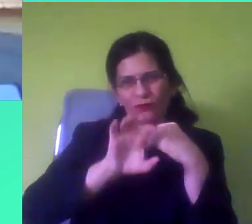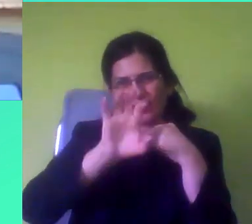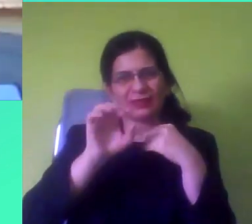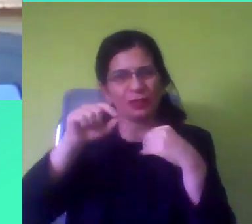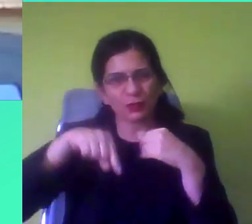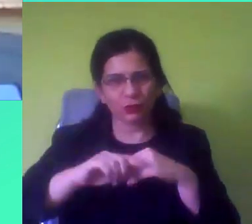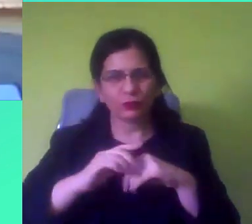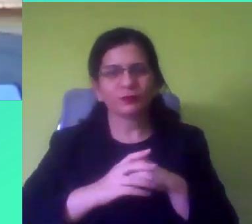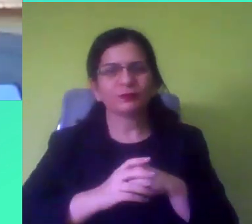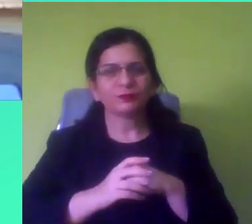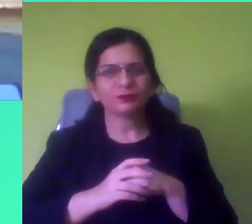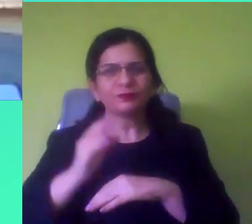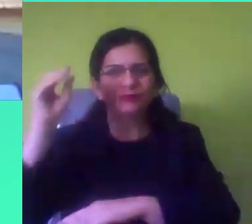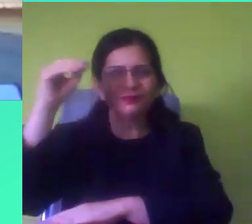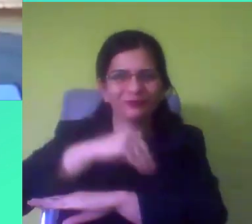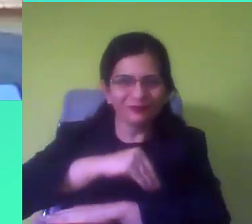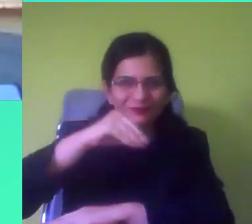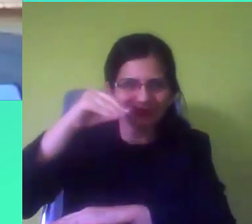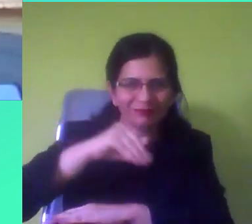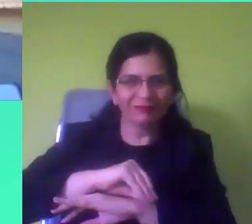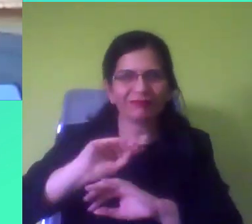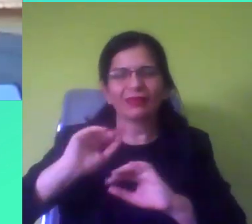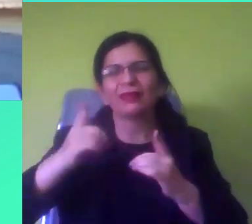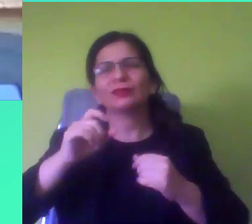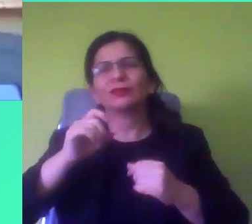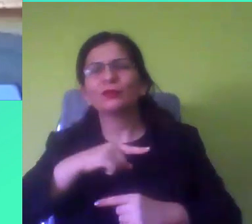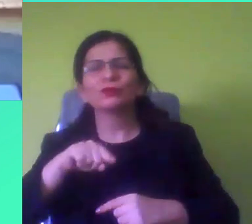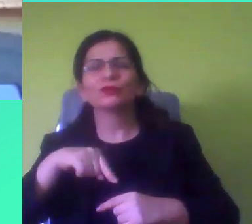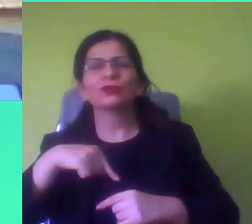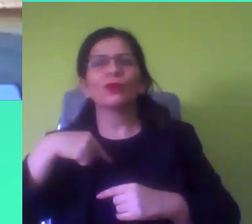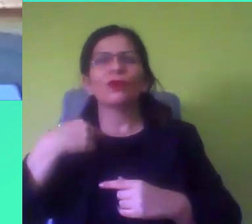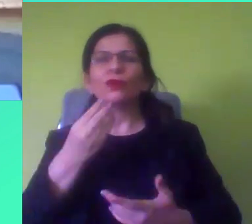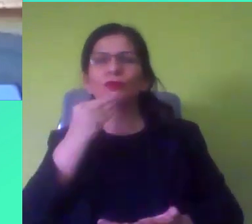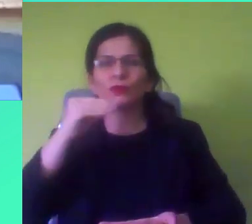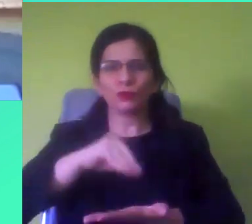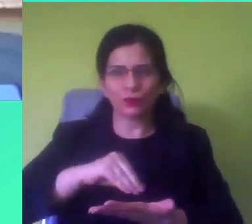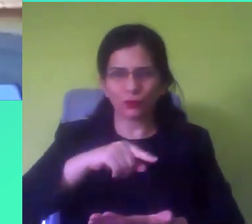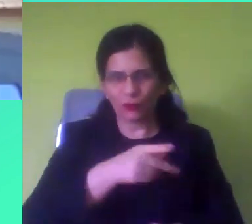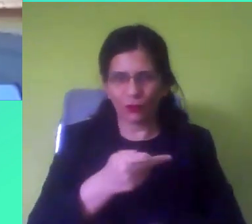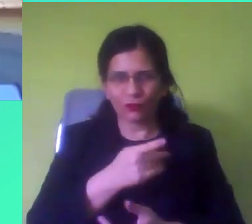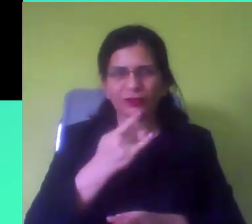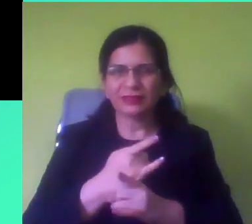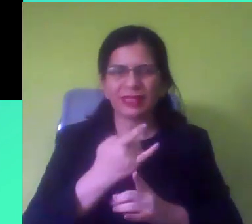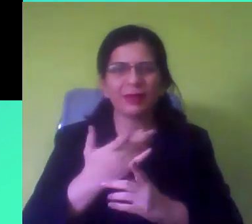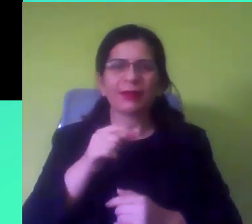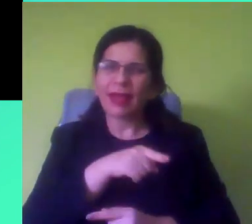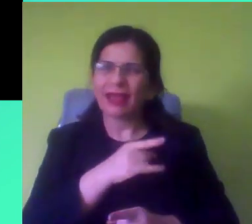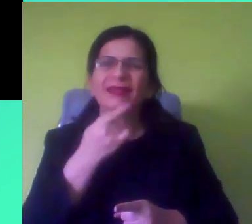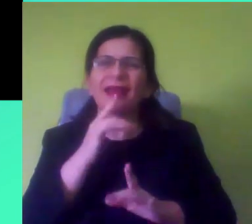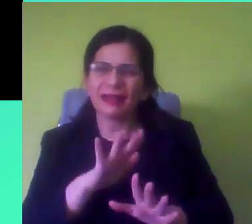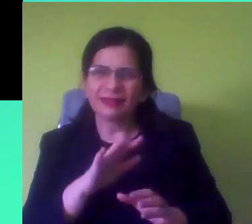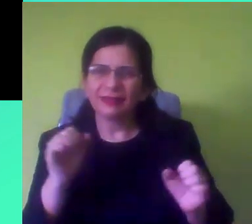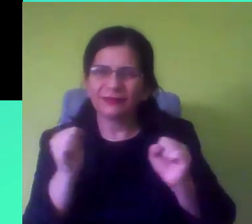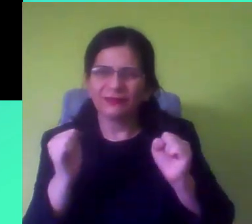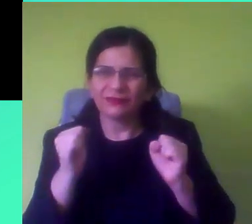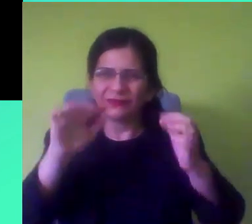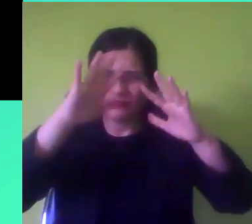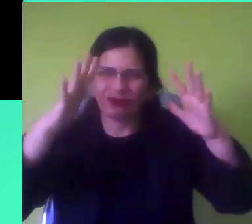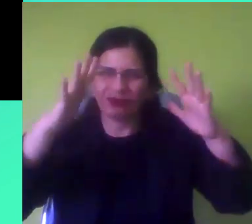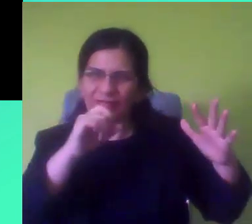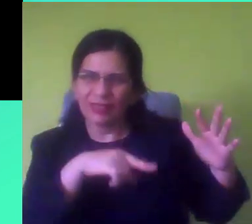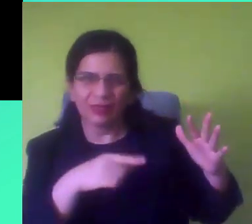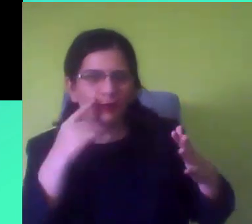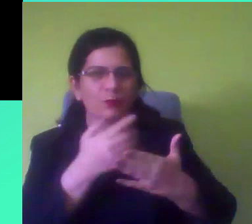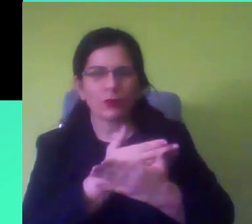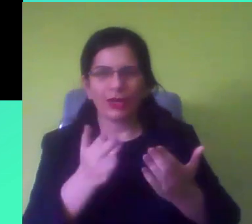Andes húmedos, y los Andes que están al norte de los 35 grados de latitud sur, que quiere decir al norte